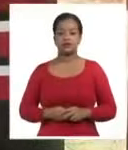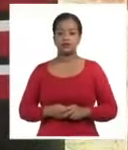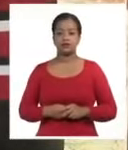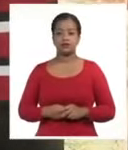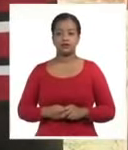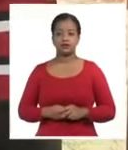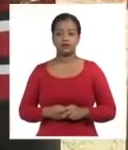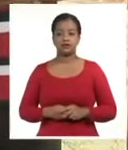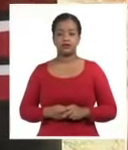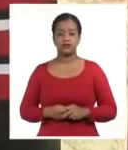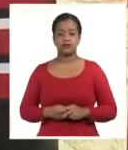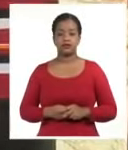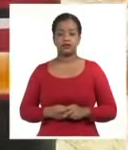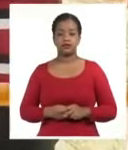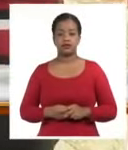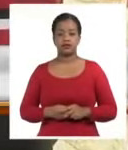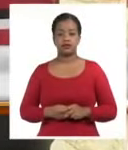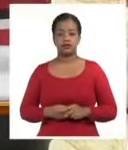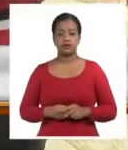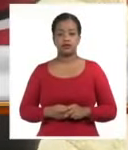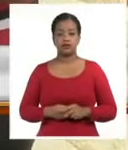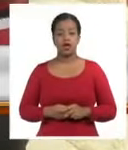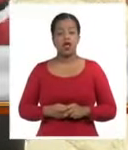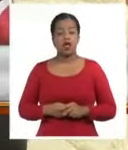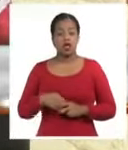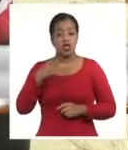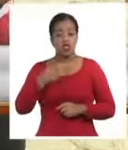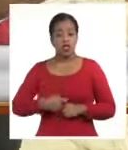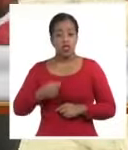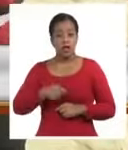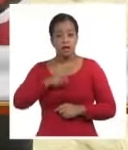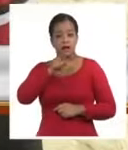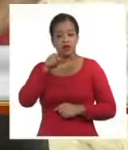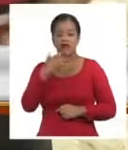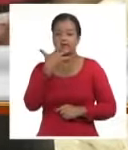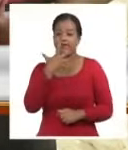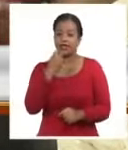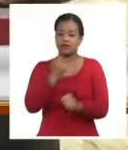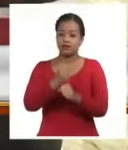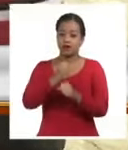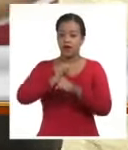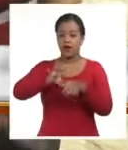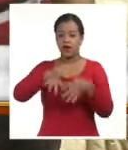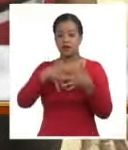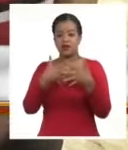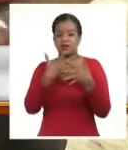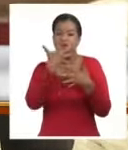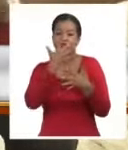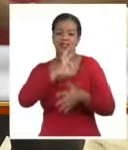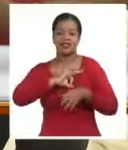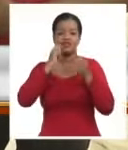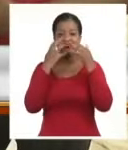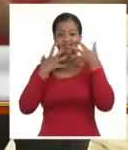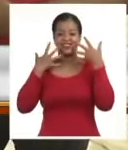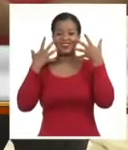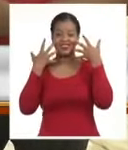que llegar a que la cultura del detalle nos propicie, que la gente quiere estar en los lugares, que le guste el lugar donde está, que se sienta feliz en ese